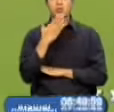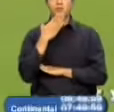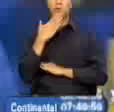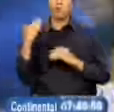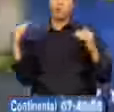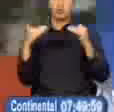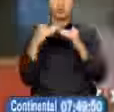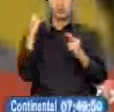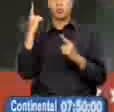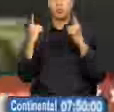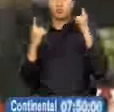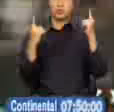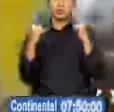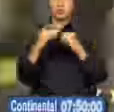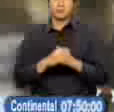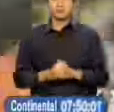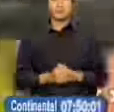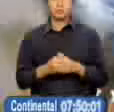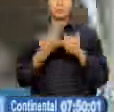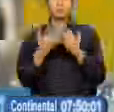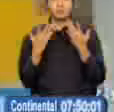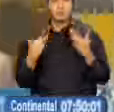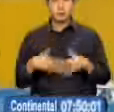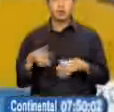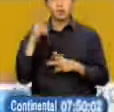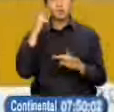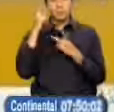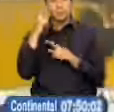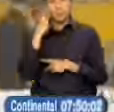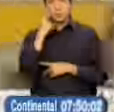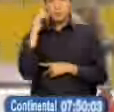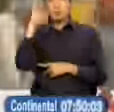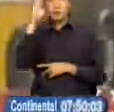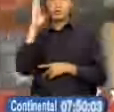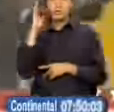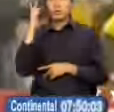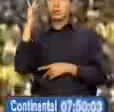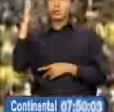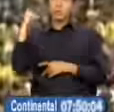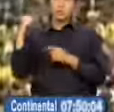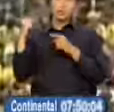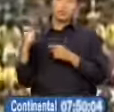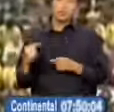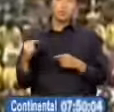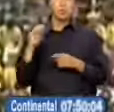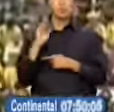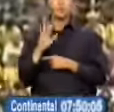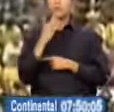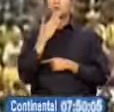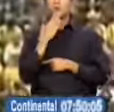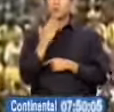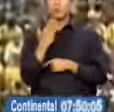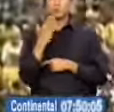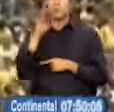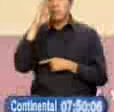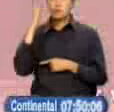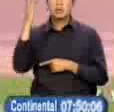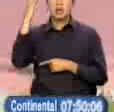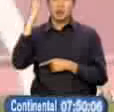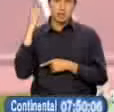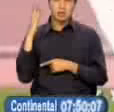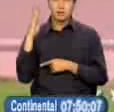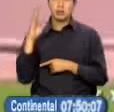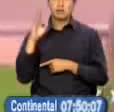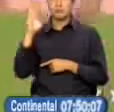de 1 a 1 ahora y después de evitar el enfrentamiento con brasil en las últimas eliminatorias por su ausencia ya que era el anfitrión de la